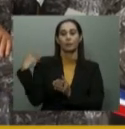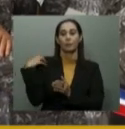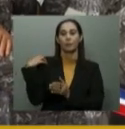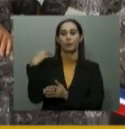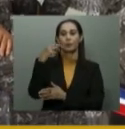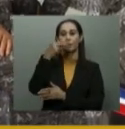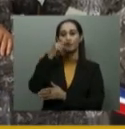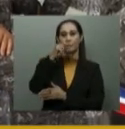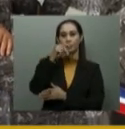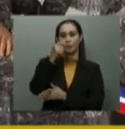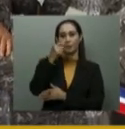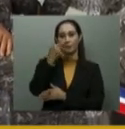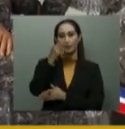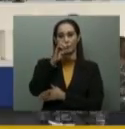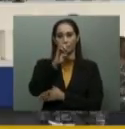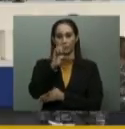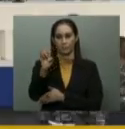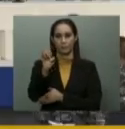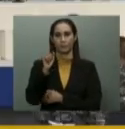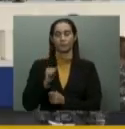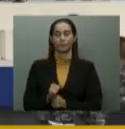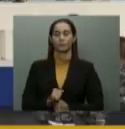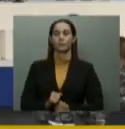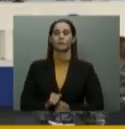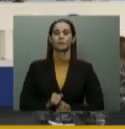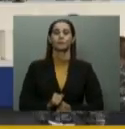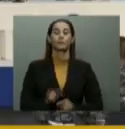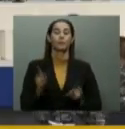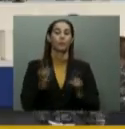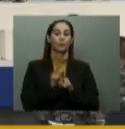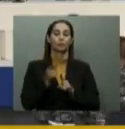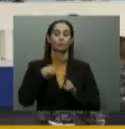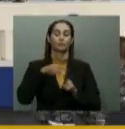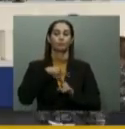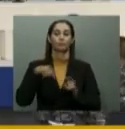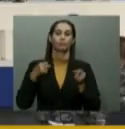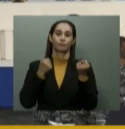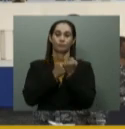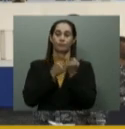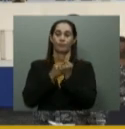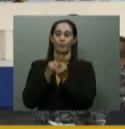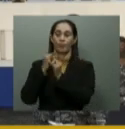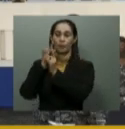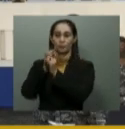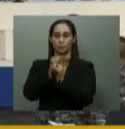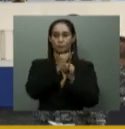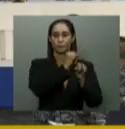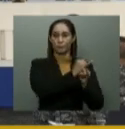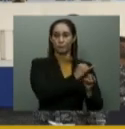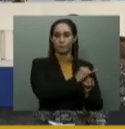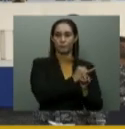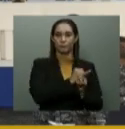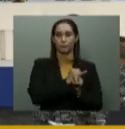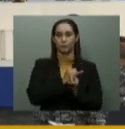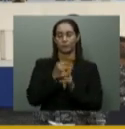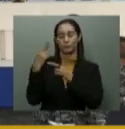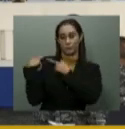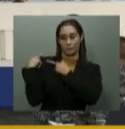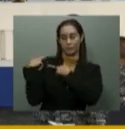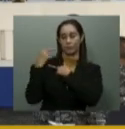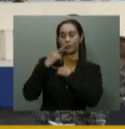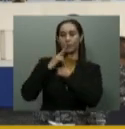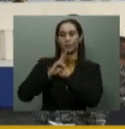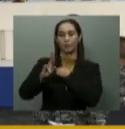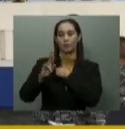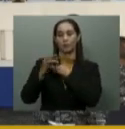eso eso por un lado eso hay que hay que hay que ponerlo a enseñarlo a leer ya escribir porque no